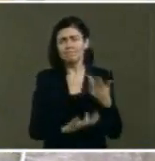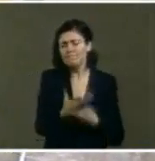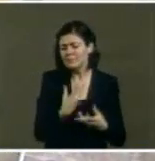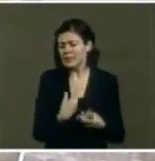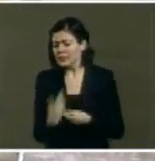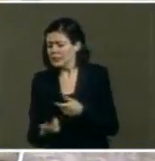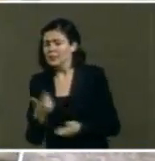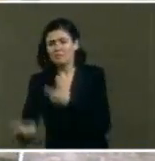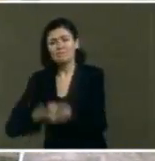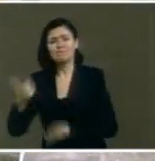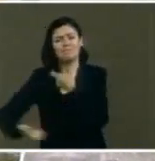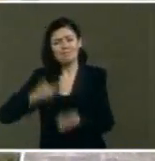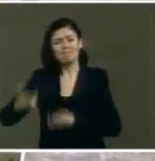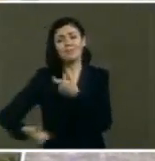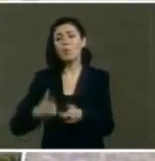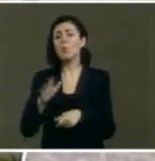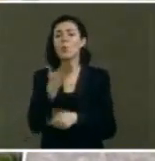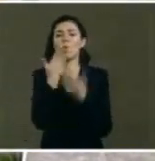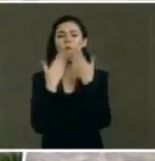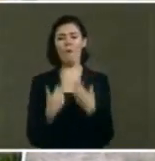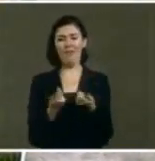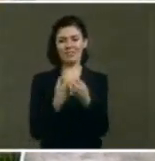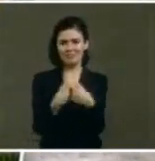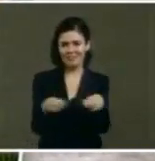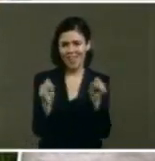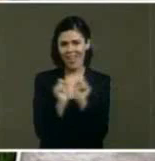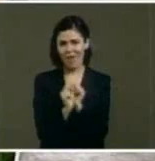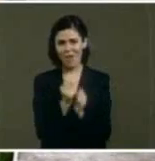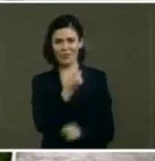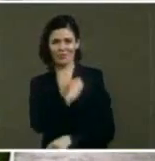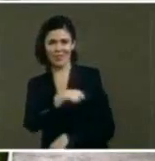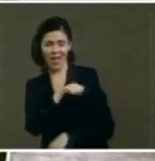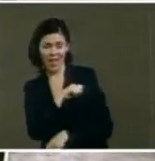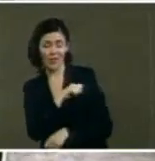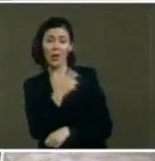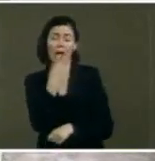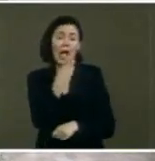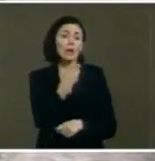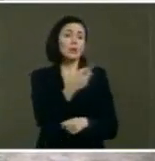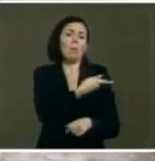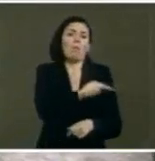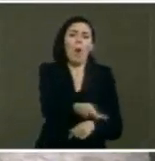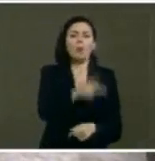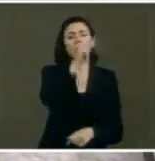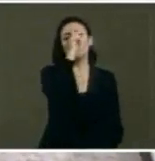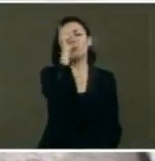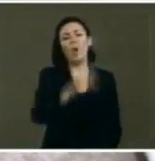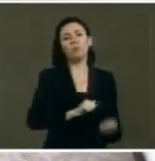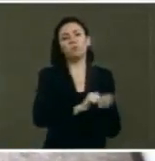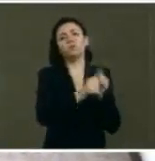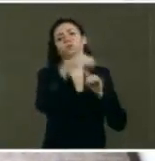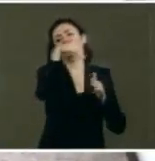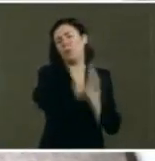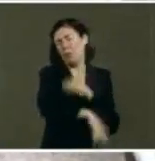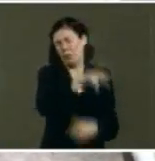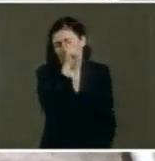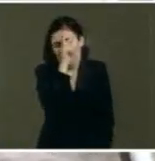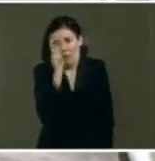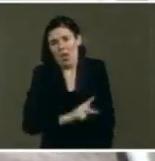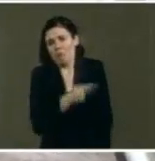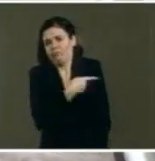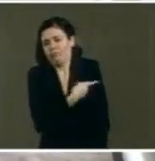seguro médico empobrecía aún más a los más pobres. Y por eso tomamos una decisión: igualar